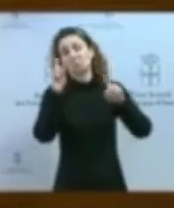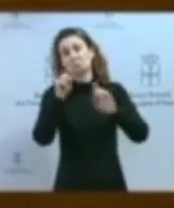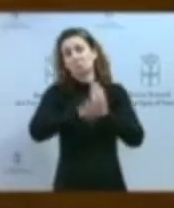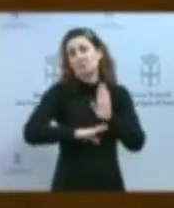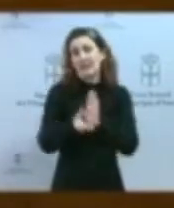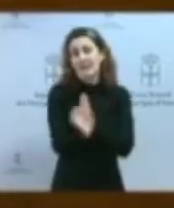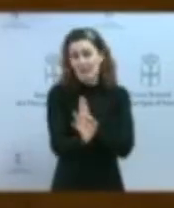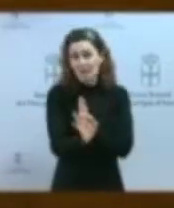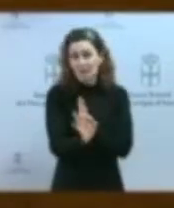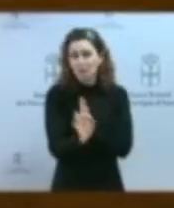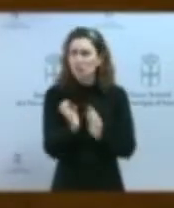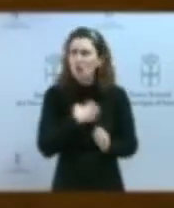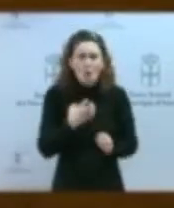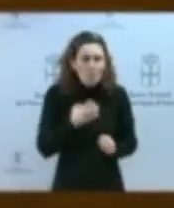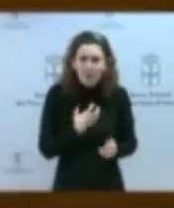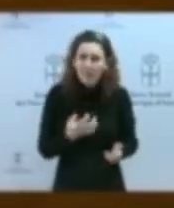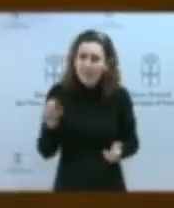cambiar el modelo.